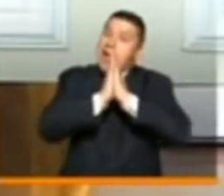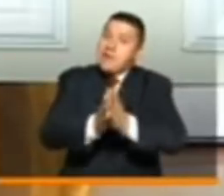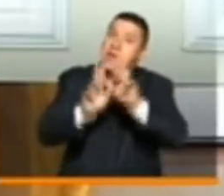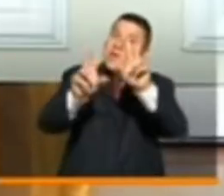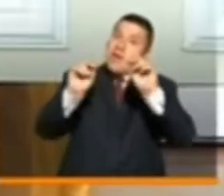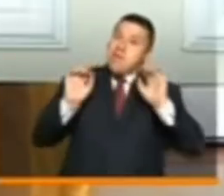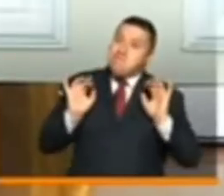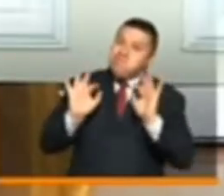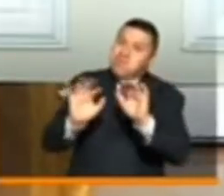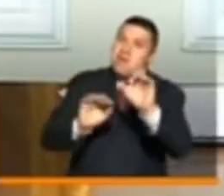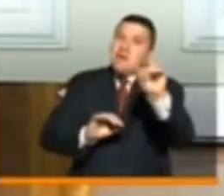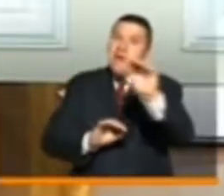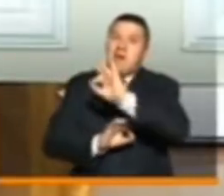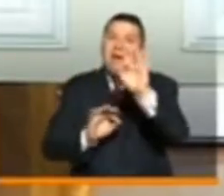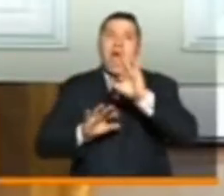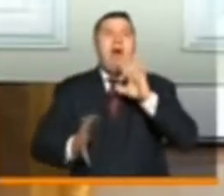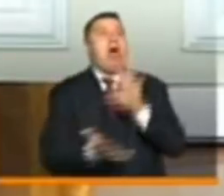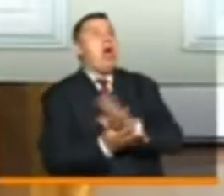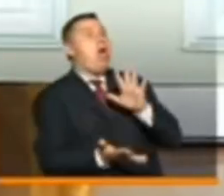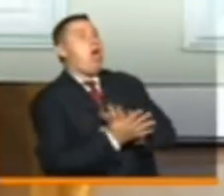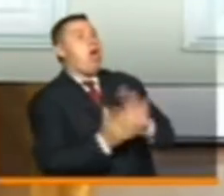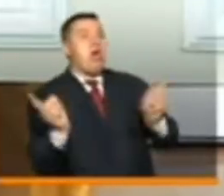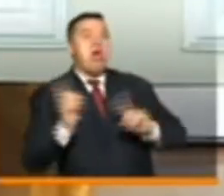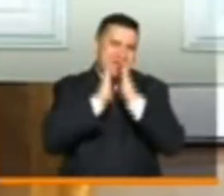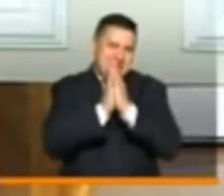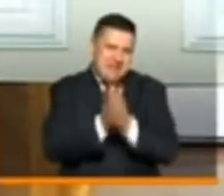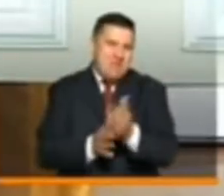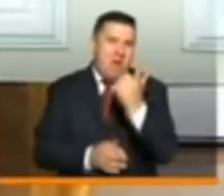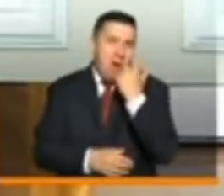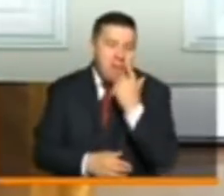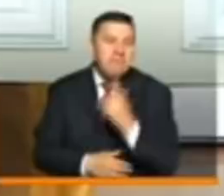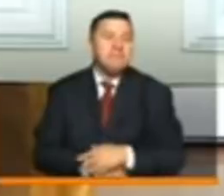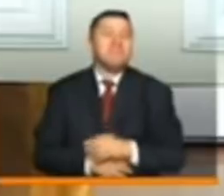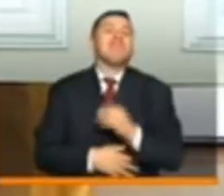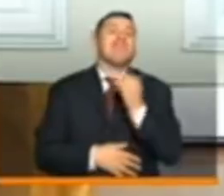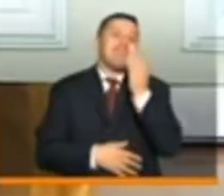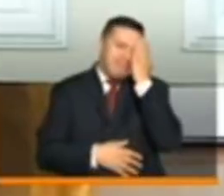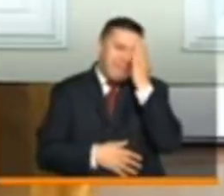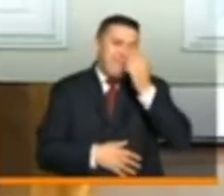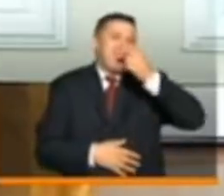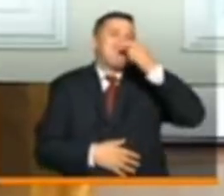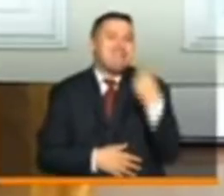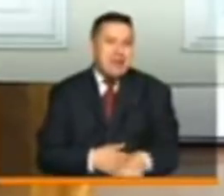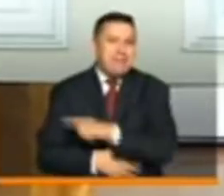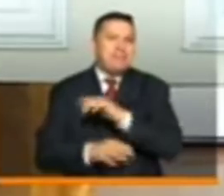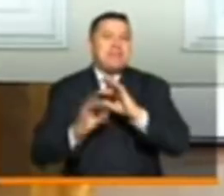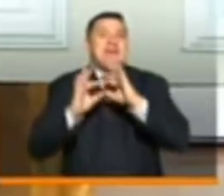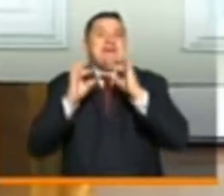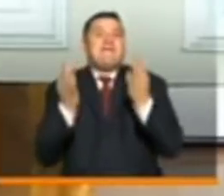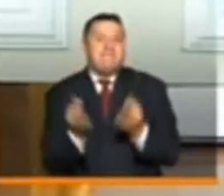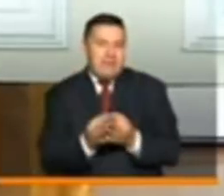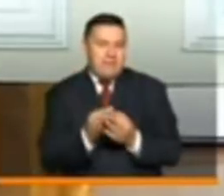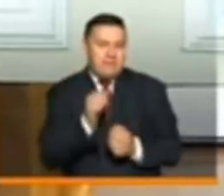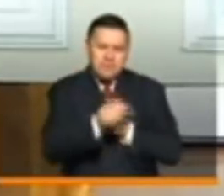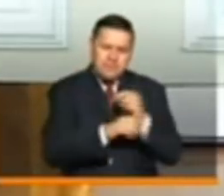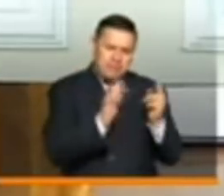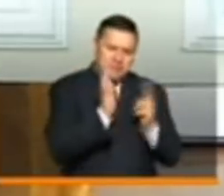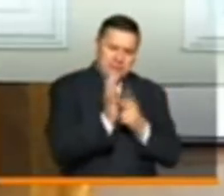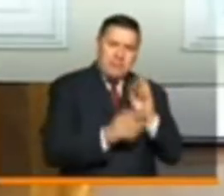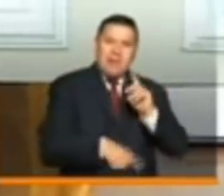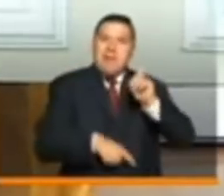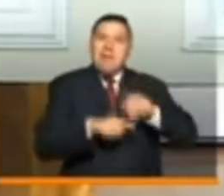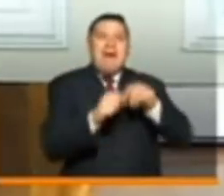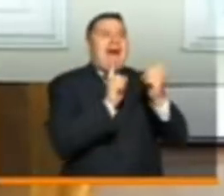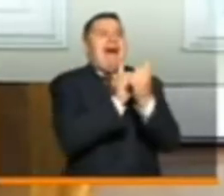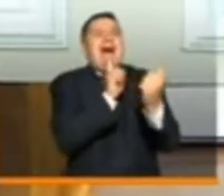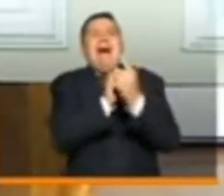sobre los riesgos de relajarnos en las medidas sabemos por supuesto que muchas familias a lo largo del 2020 no se